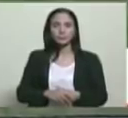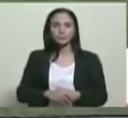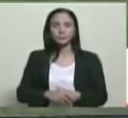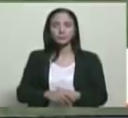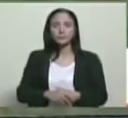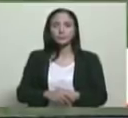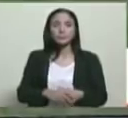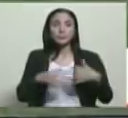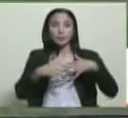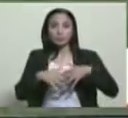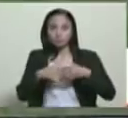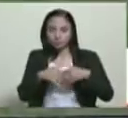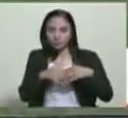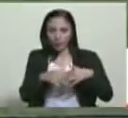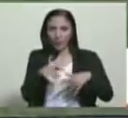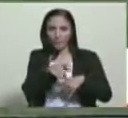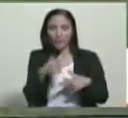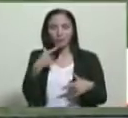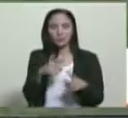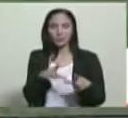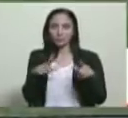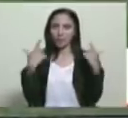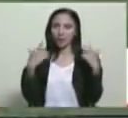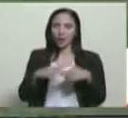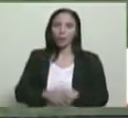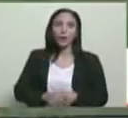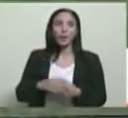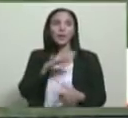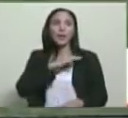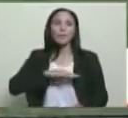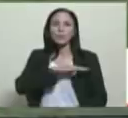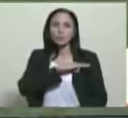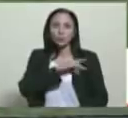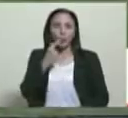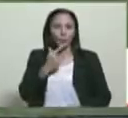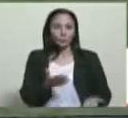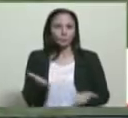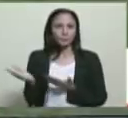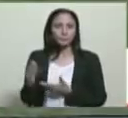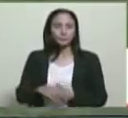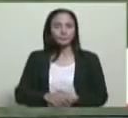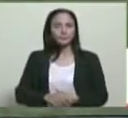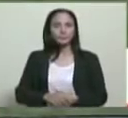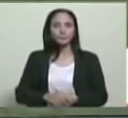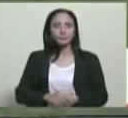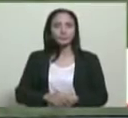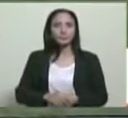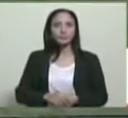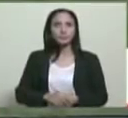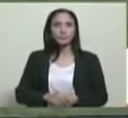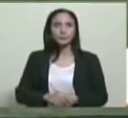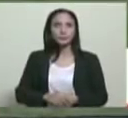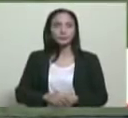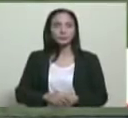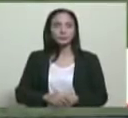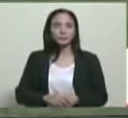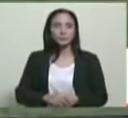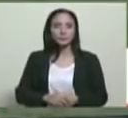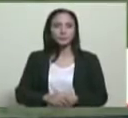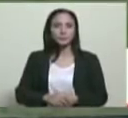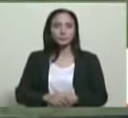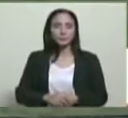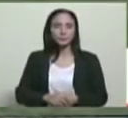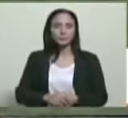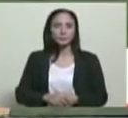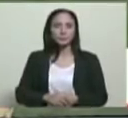empresa de la mano de la gran misión Saber y Trabajo, Miguel Carreño. Adelante, Ciudad Caribia.